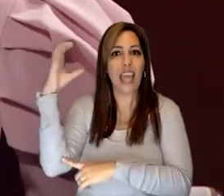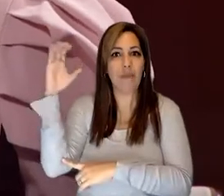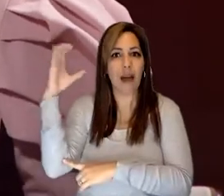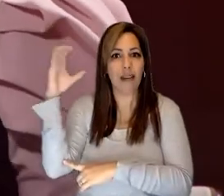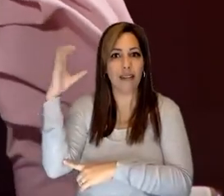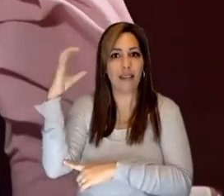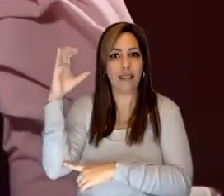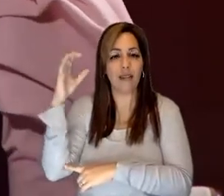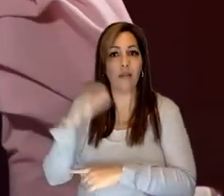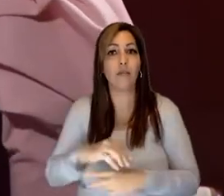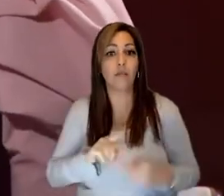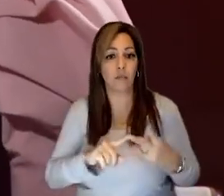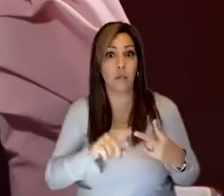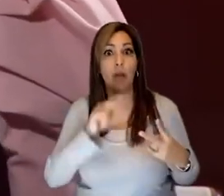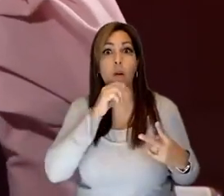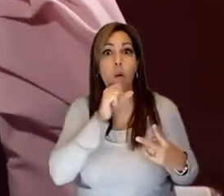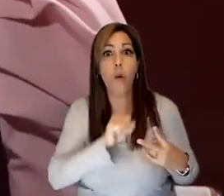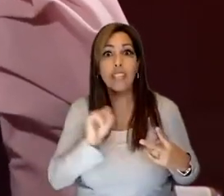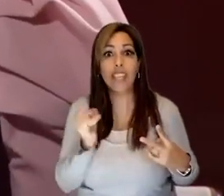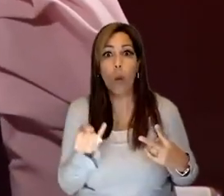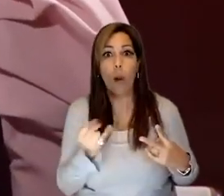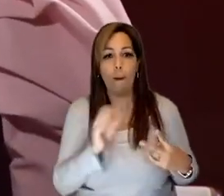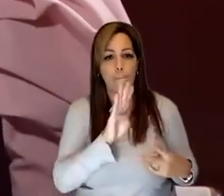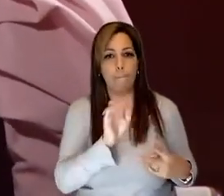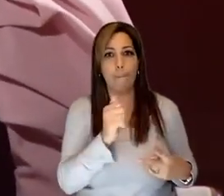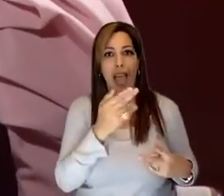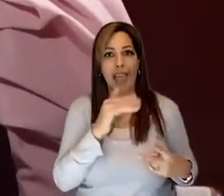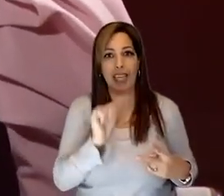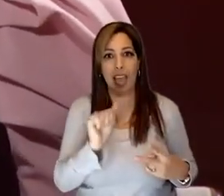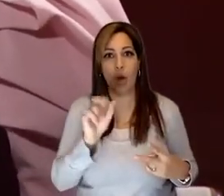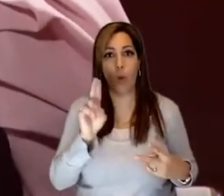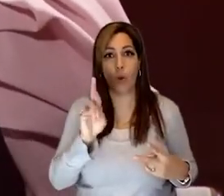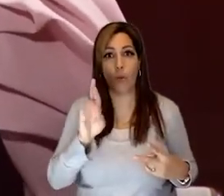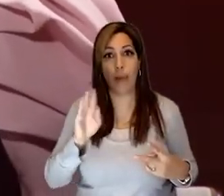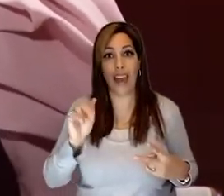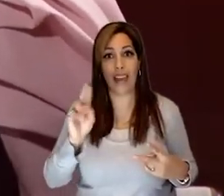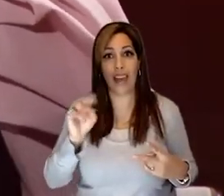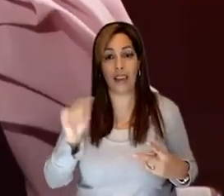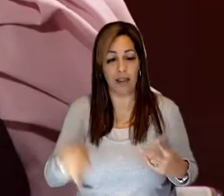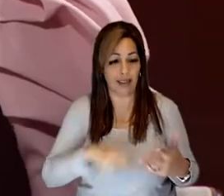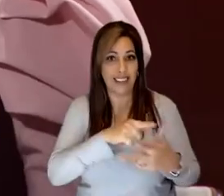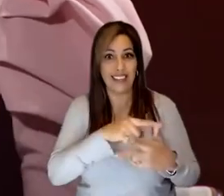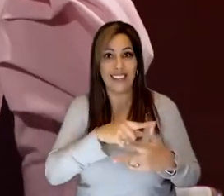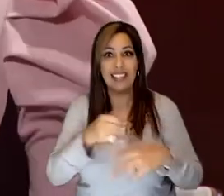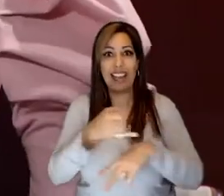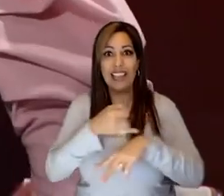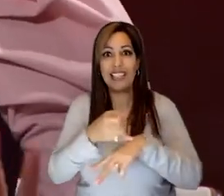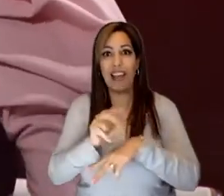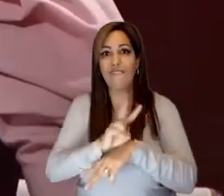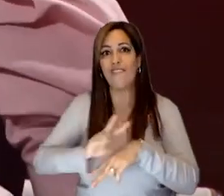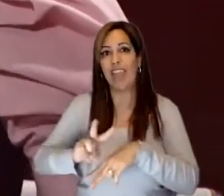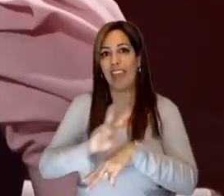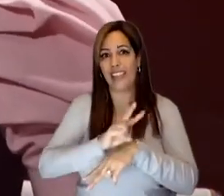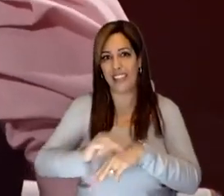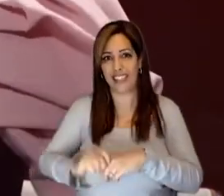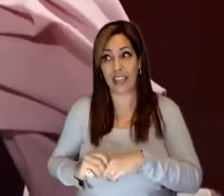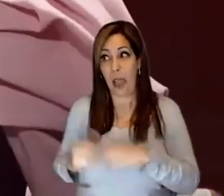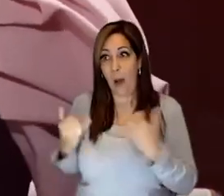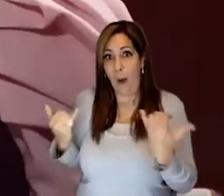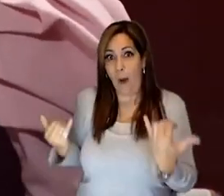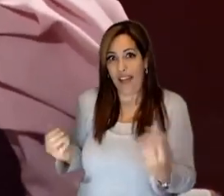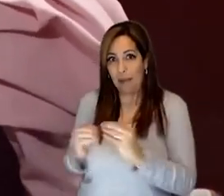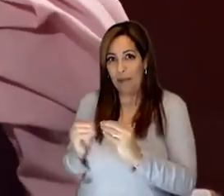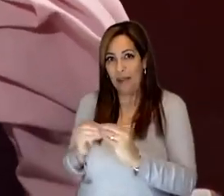allá en Ceiba, la Bahía Urbana en el Viejo San Juan y la isla municipio de Vieques. Nuestra mesa, que ya la van a ver, la estamos estrenando,